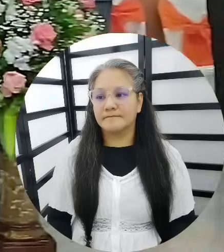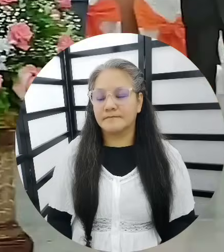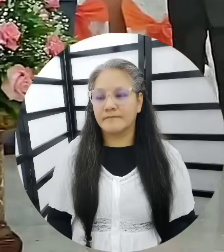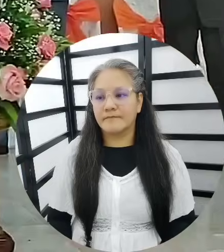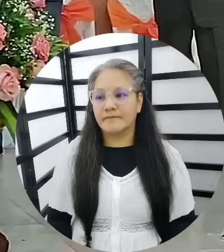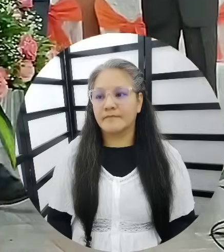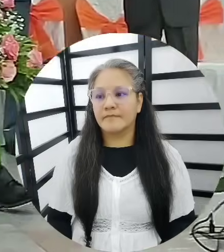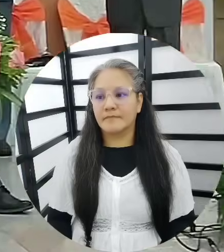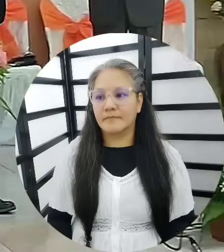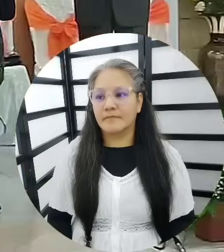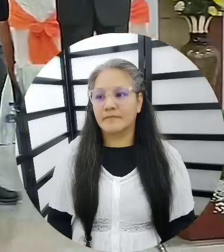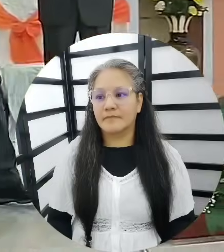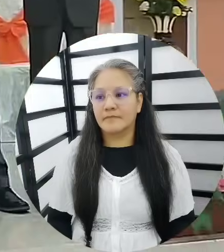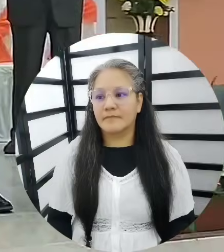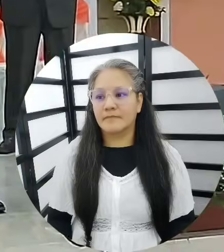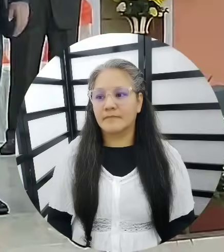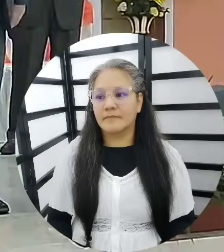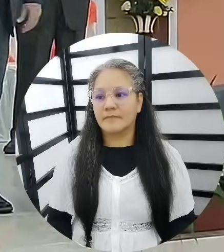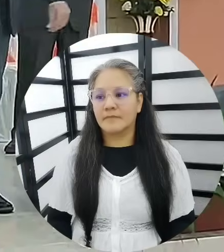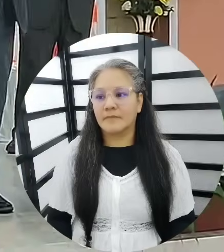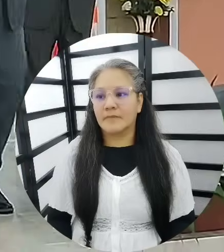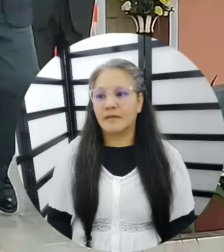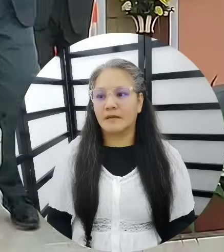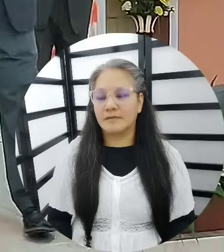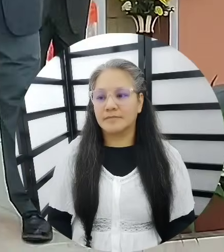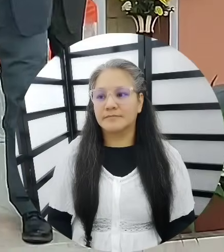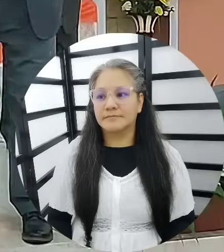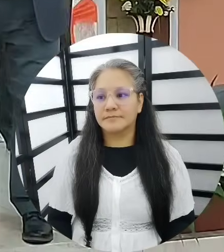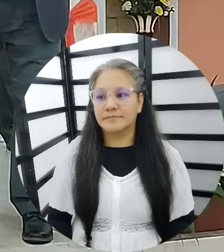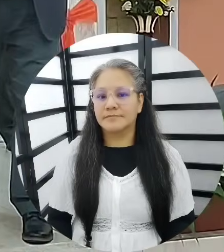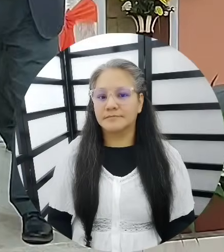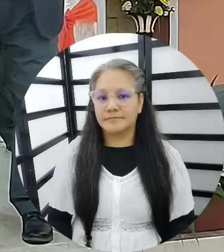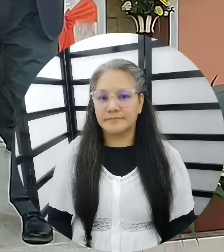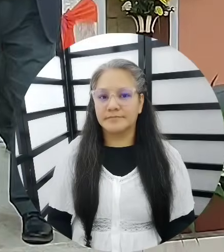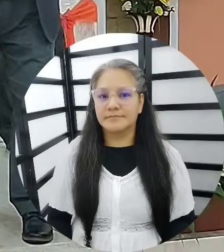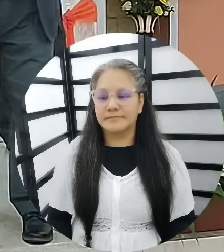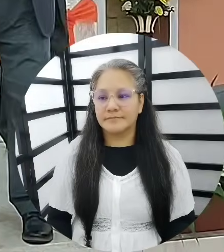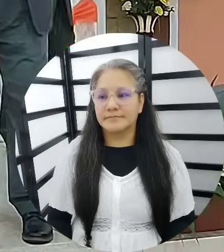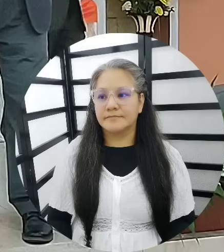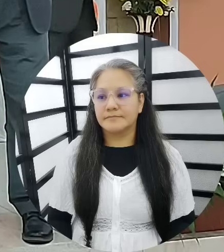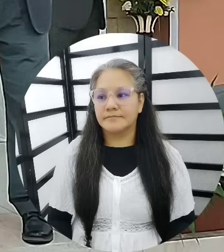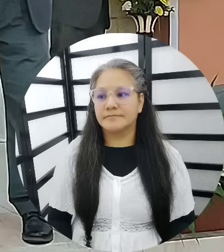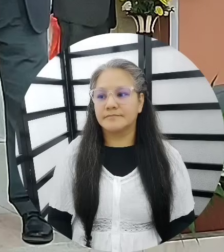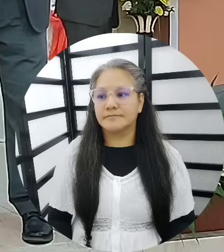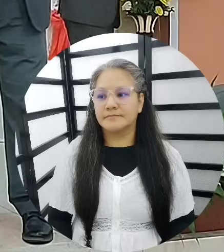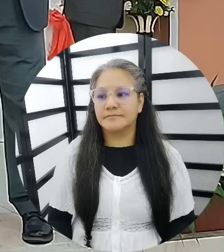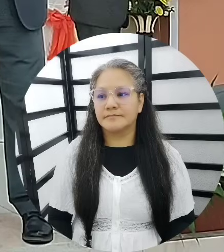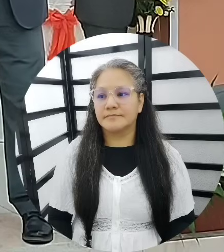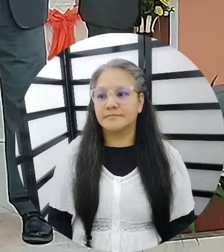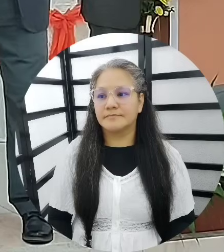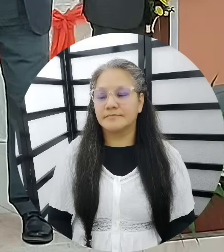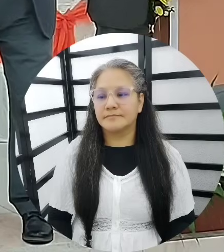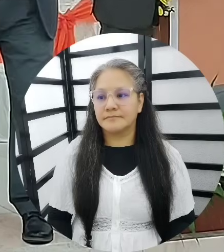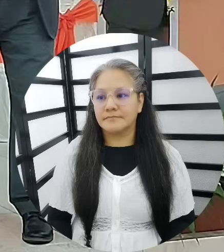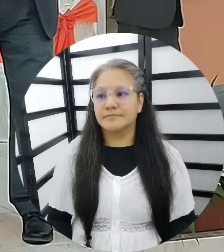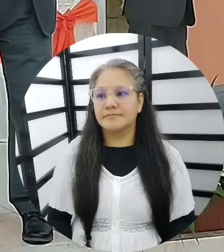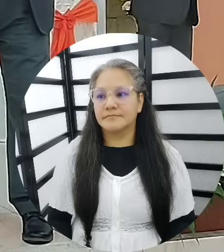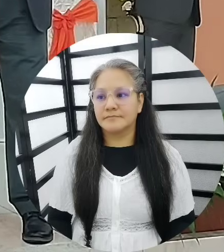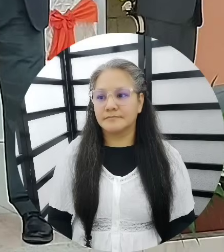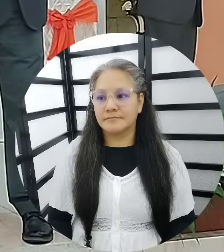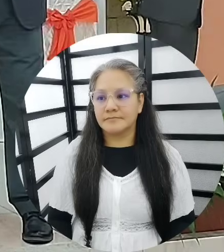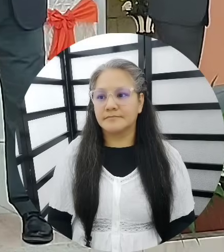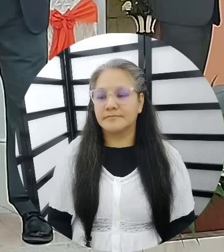si esto enseñas, pues serás buen ministro de Jesucristo. Eso es lo que Dios quiere. Y en esta obra Dios tiene